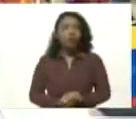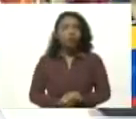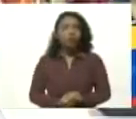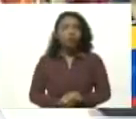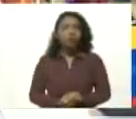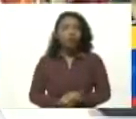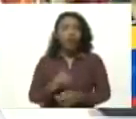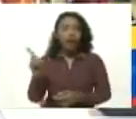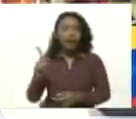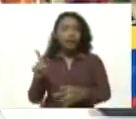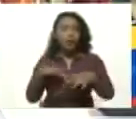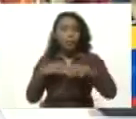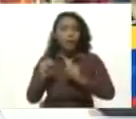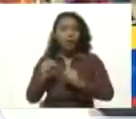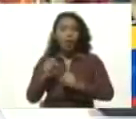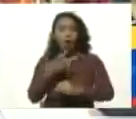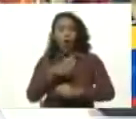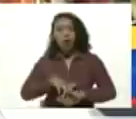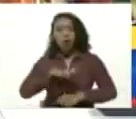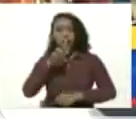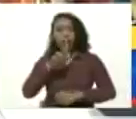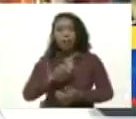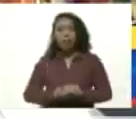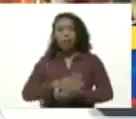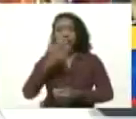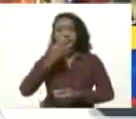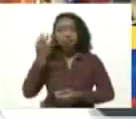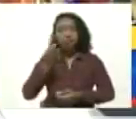Imperio fatal, de verdad.